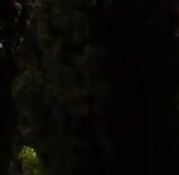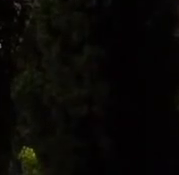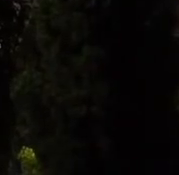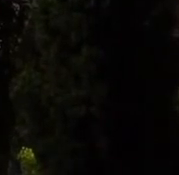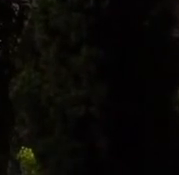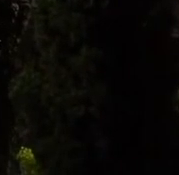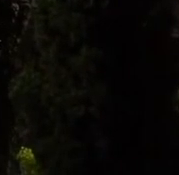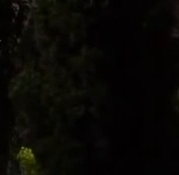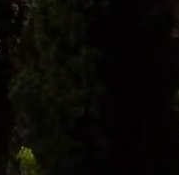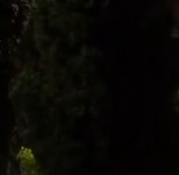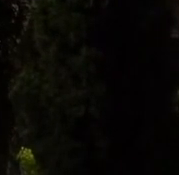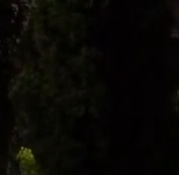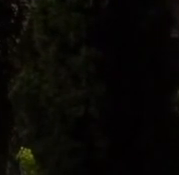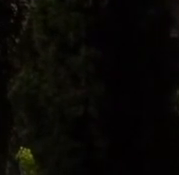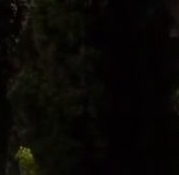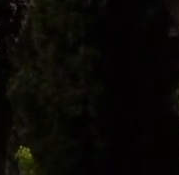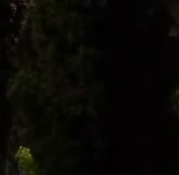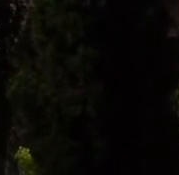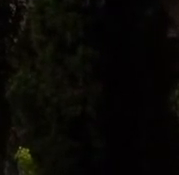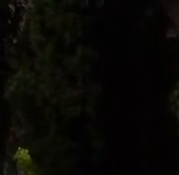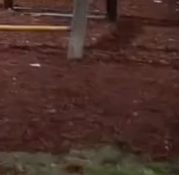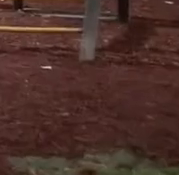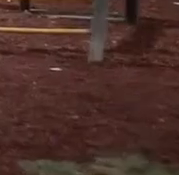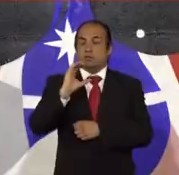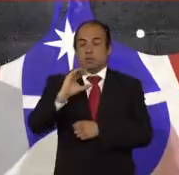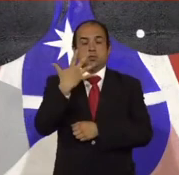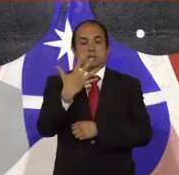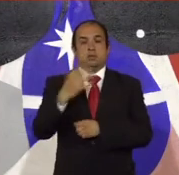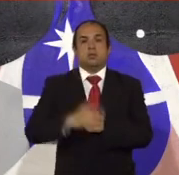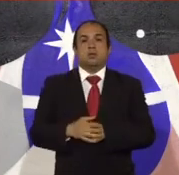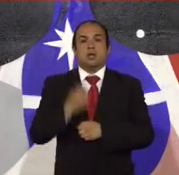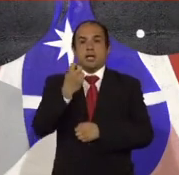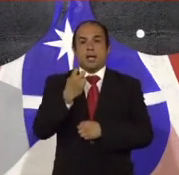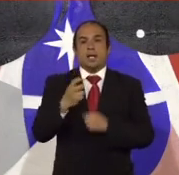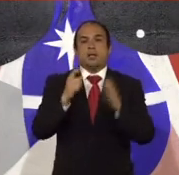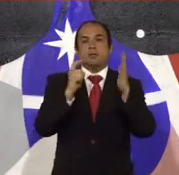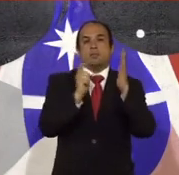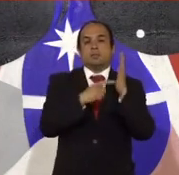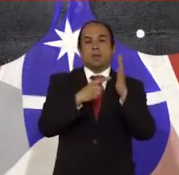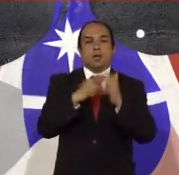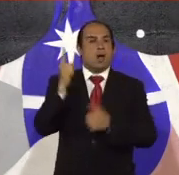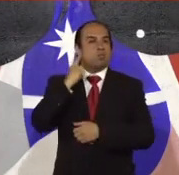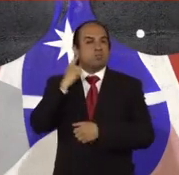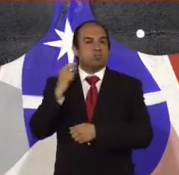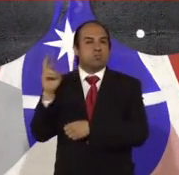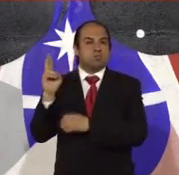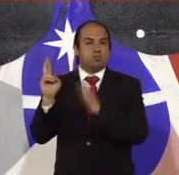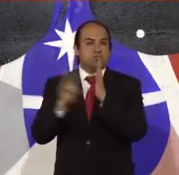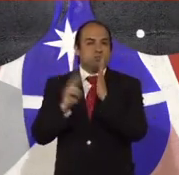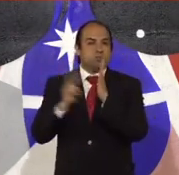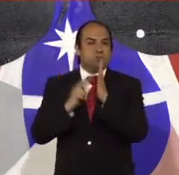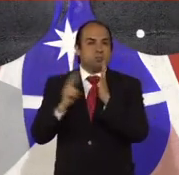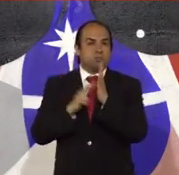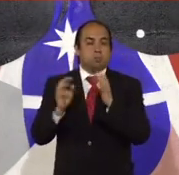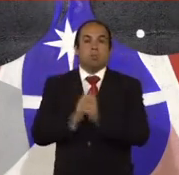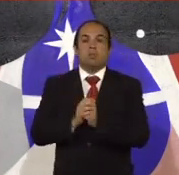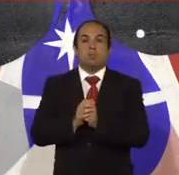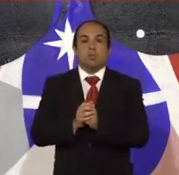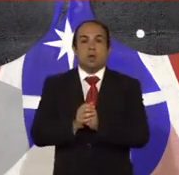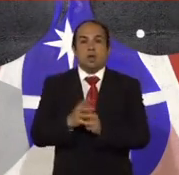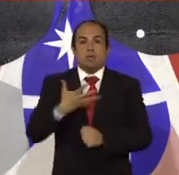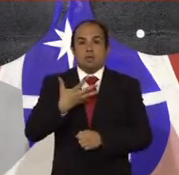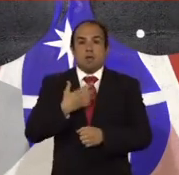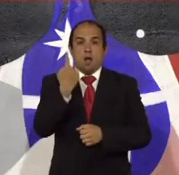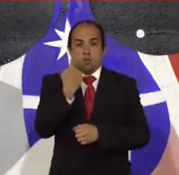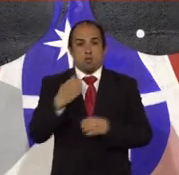cámaras adicionales a las del C5, que son estas cámaras que uno aprieta, suena la alarma en caso de que tenga